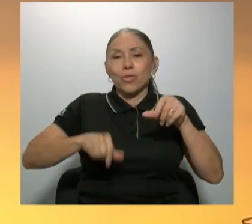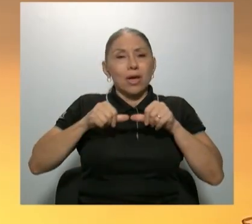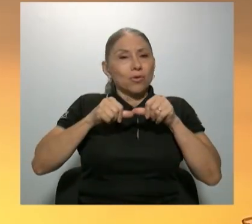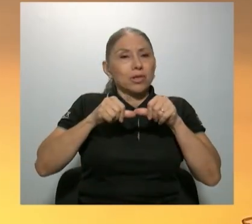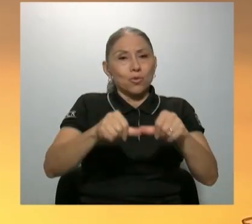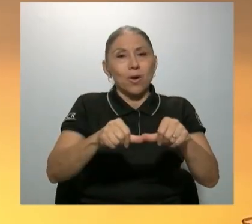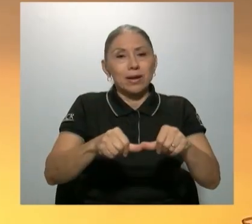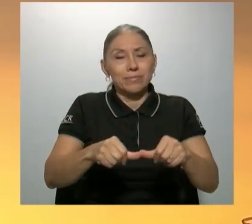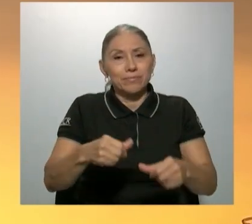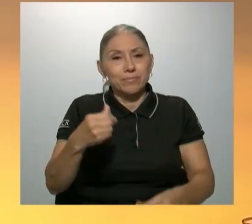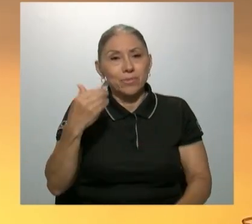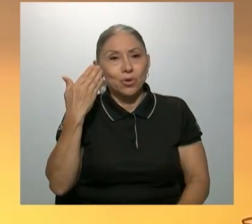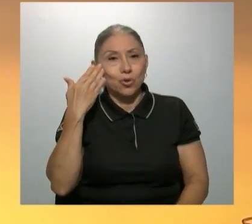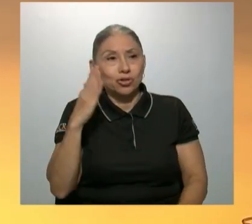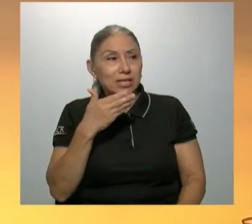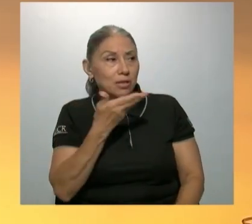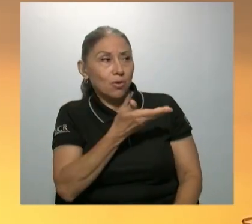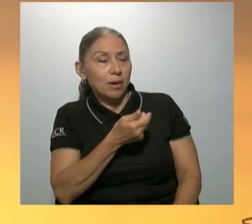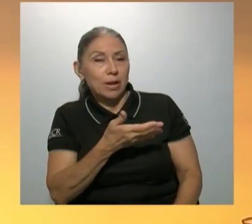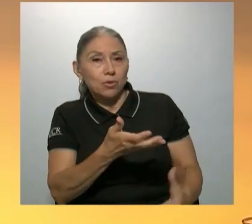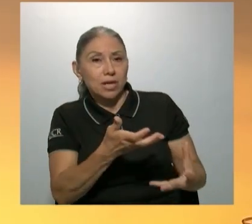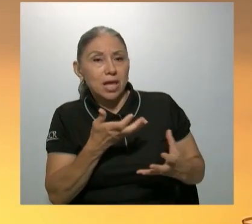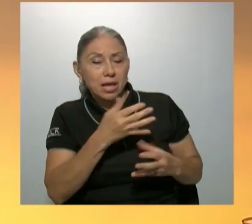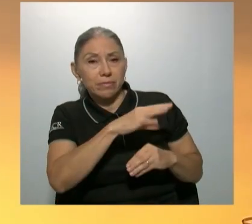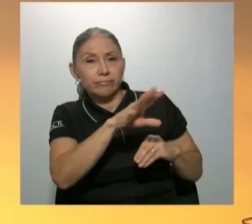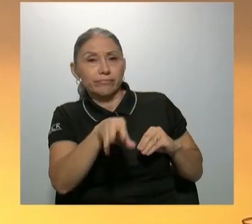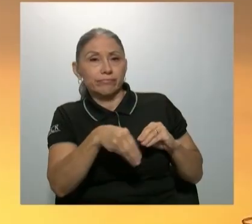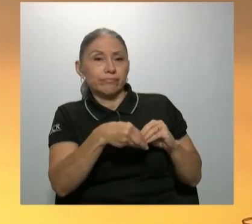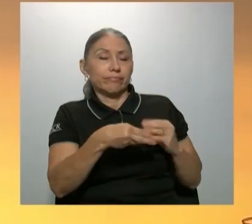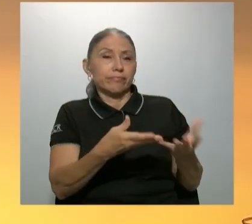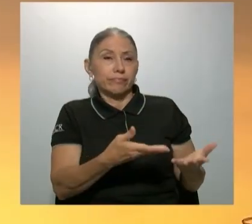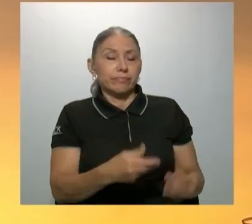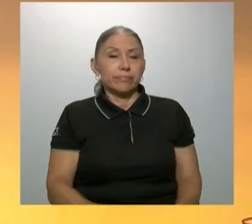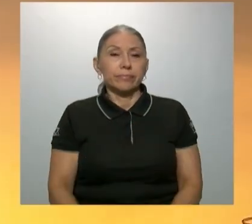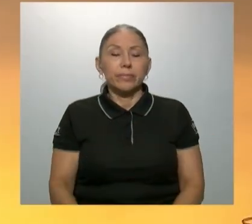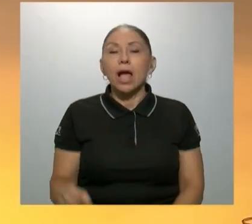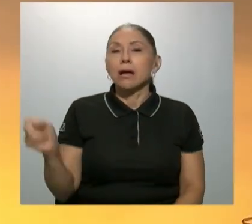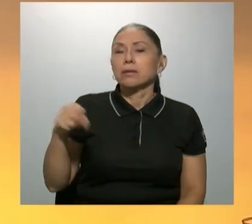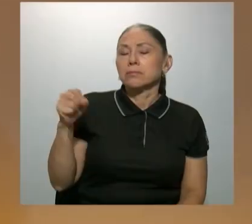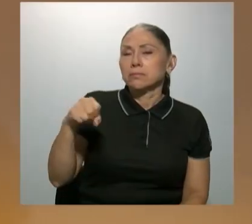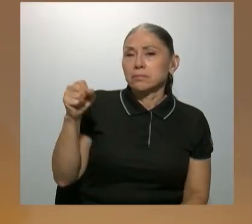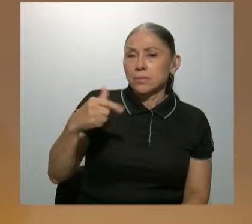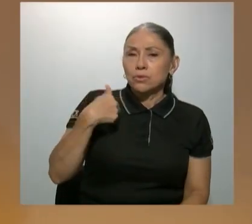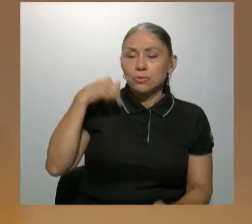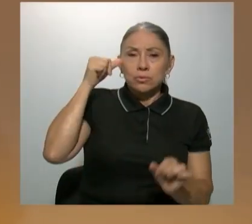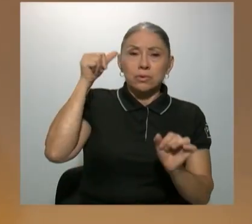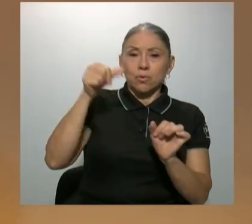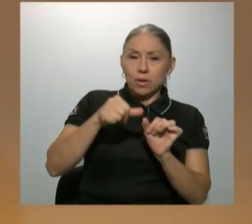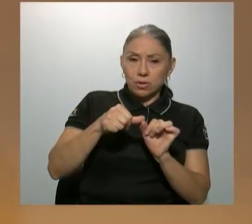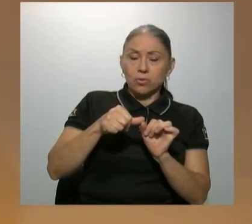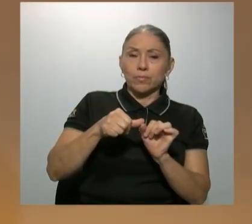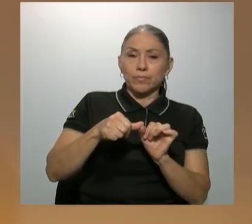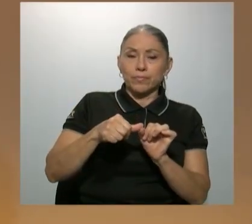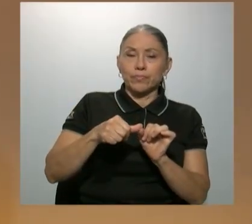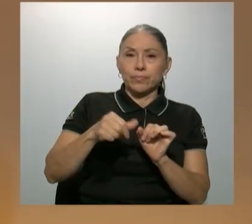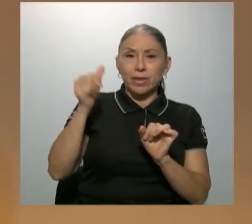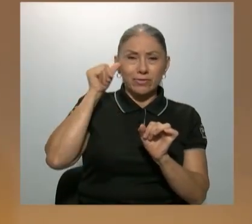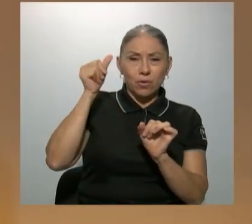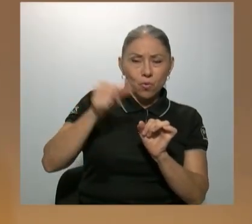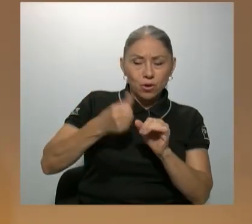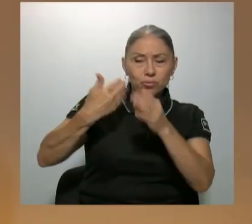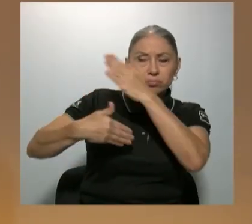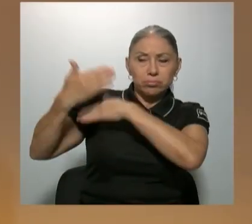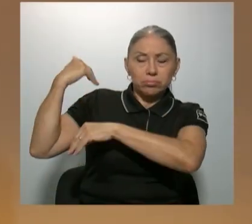si don Álvaro quiere elaborar sobre ese tema. Sí, yo recuerdo esos